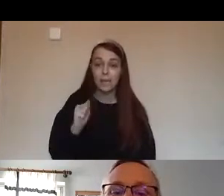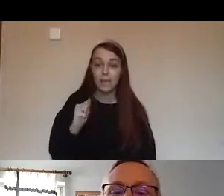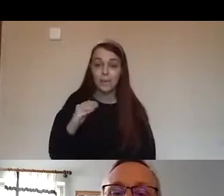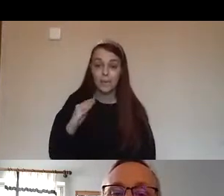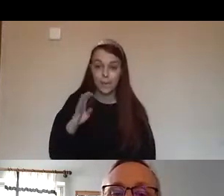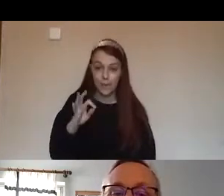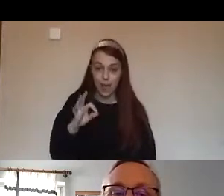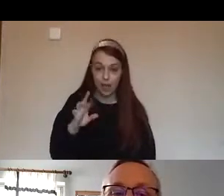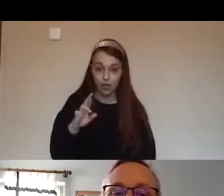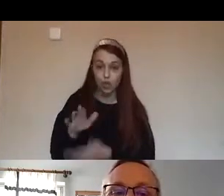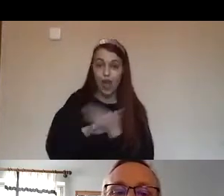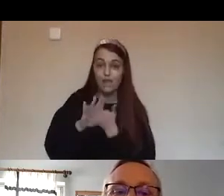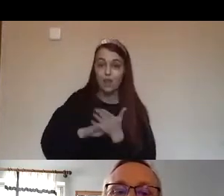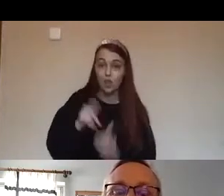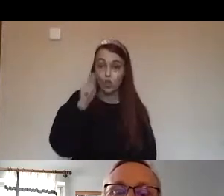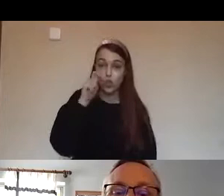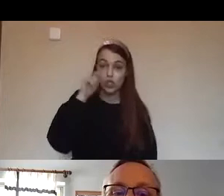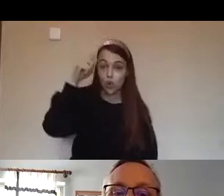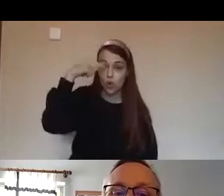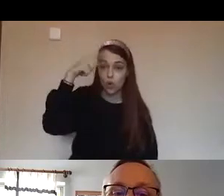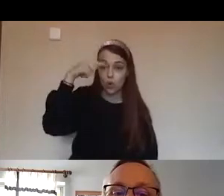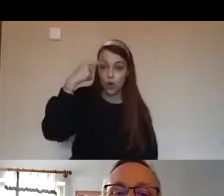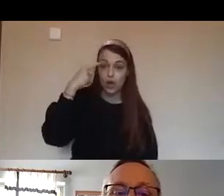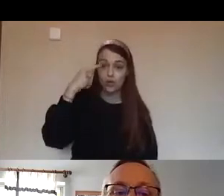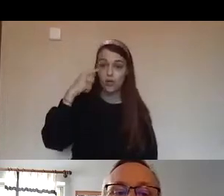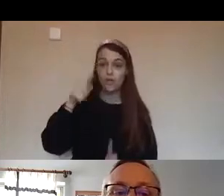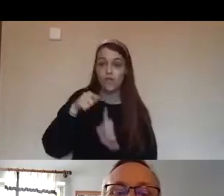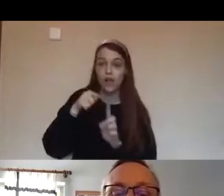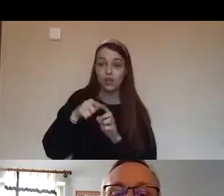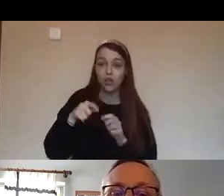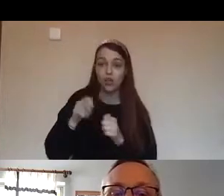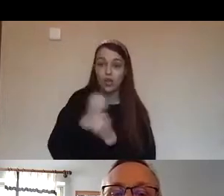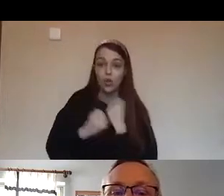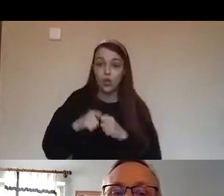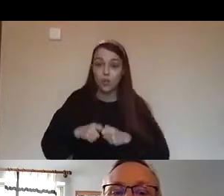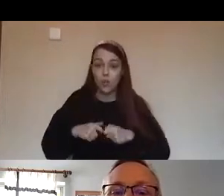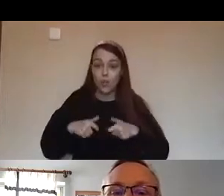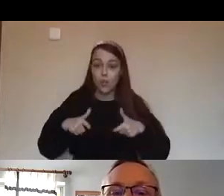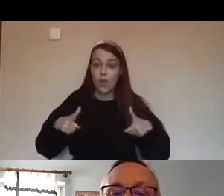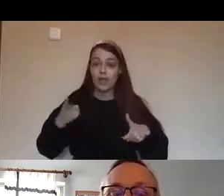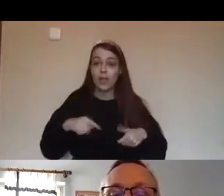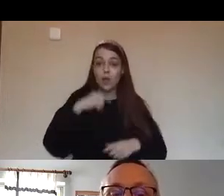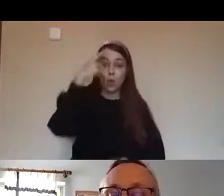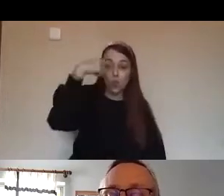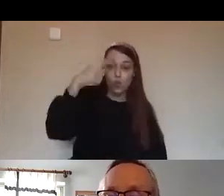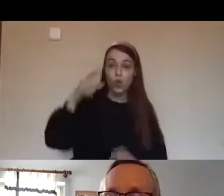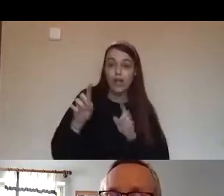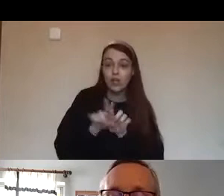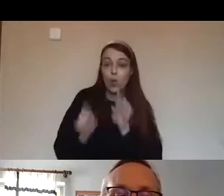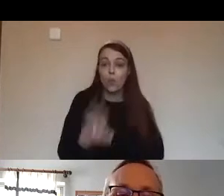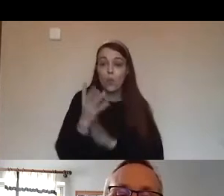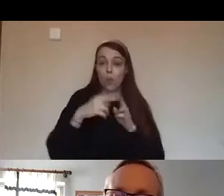turismo cultural como un factor de crecimiento económico y un puente entre diferentes culturas en el desarrollo de las regiones